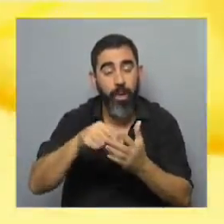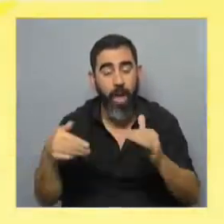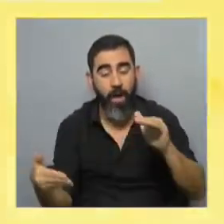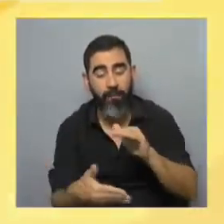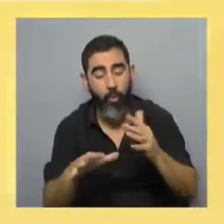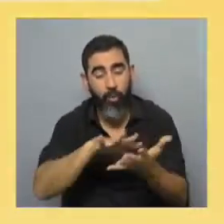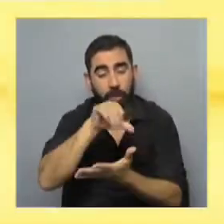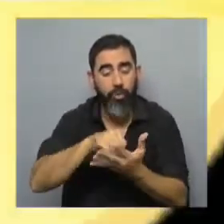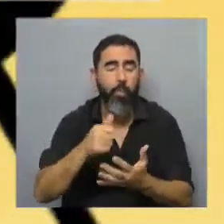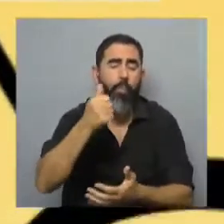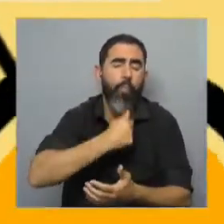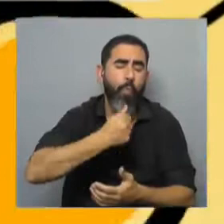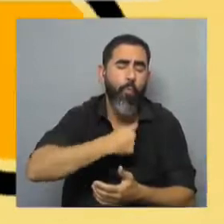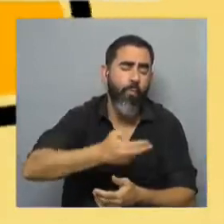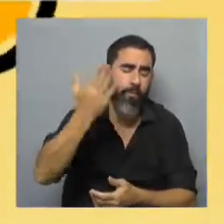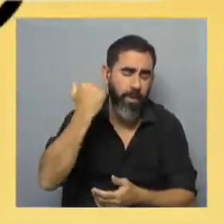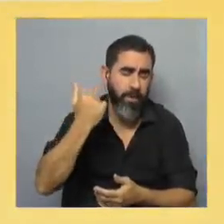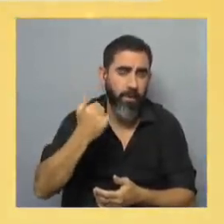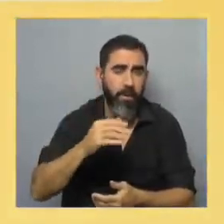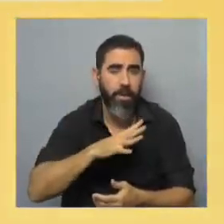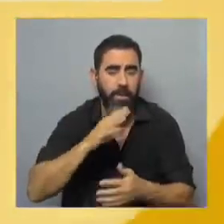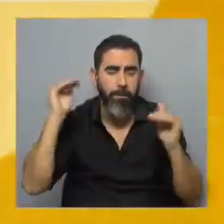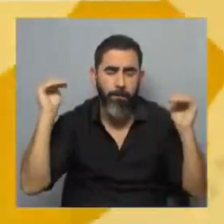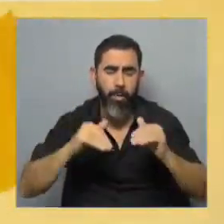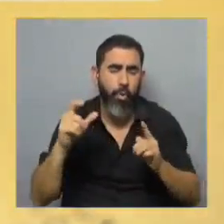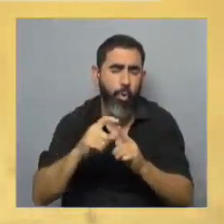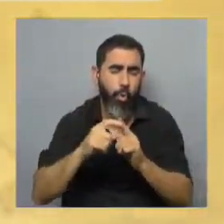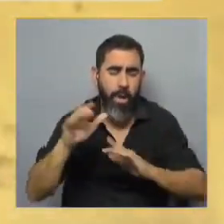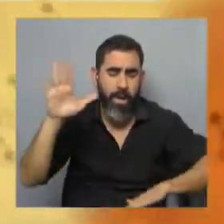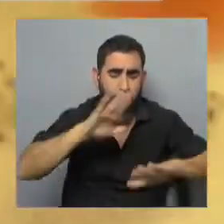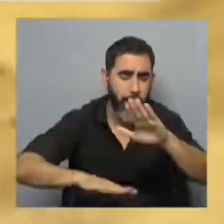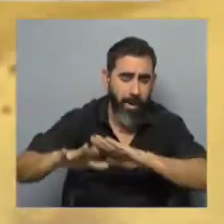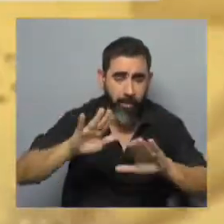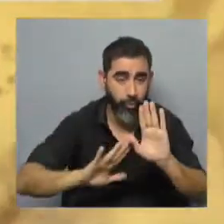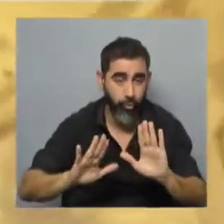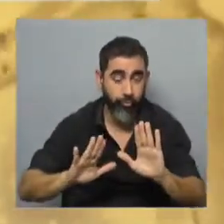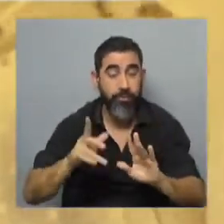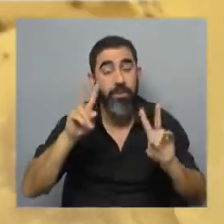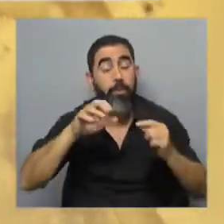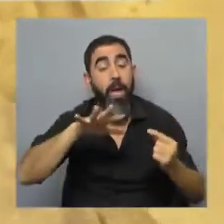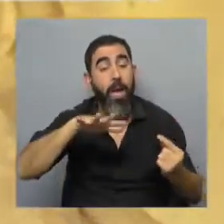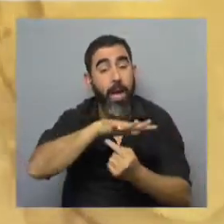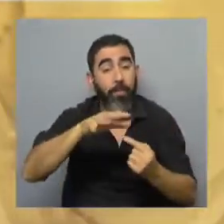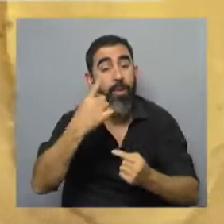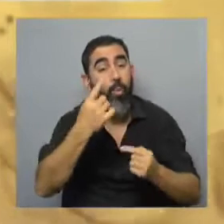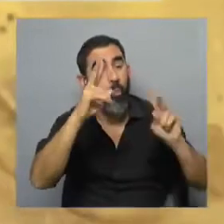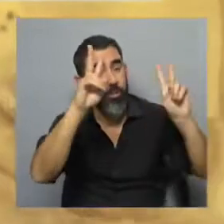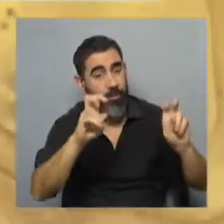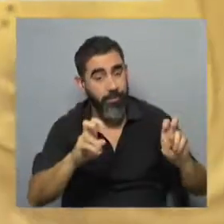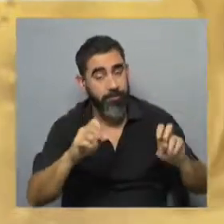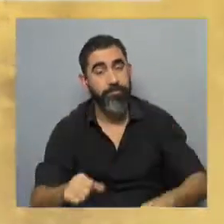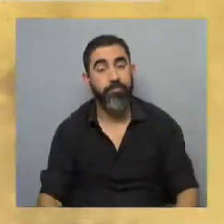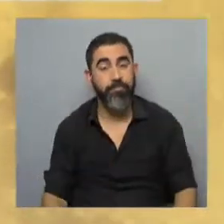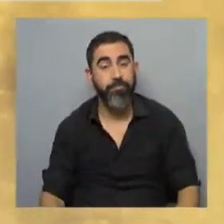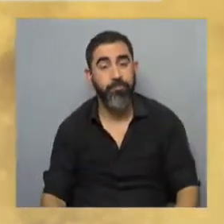muy deteriorada y que cuesta seguramente centenas de millones de dólares su reparación. O sea que el aspecto ambiental es uno de los aspectos. Yo